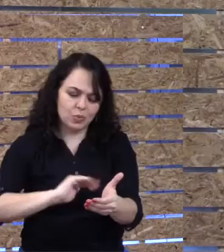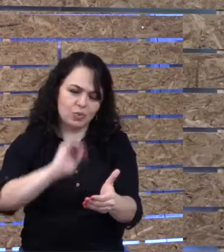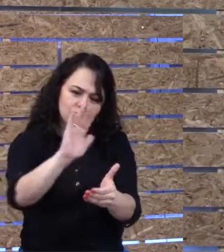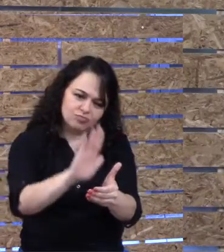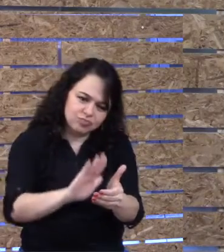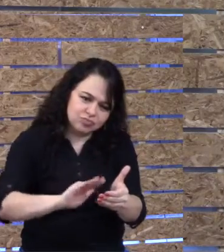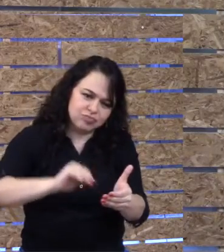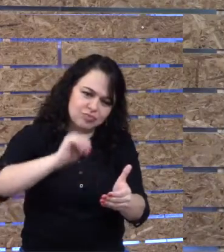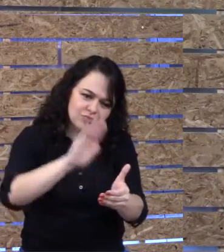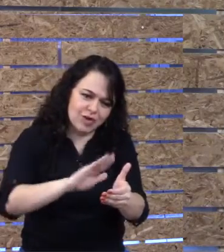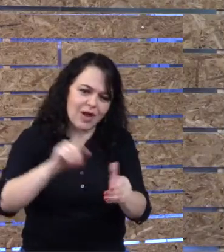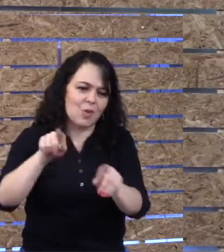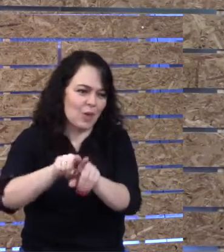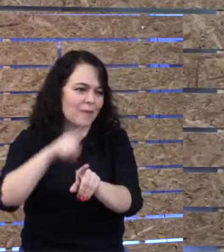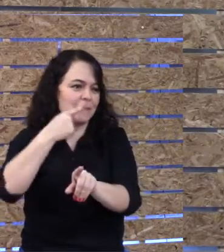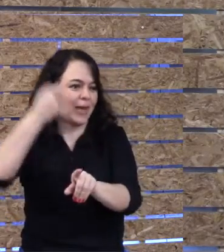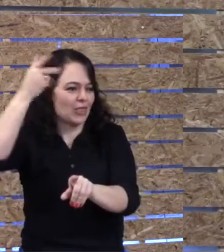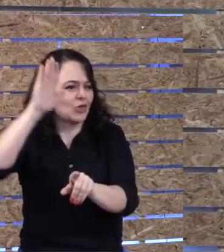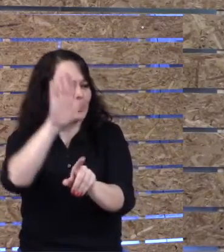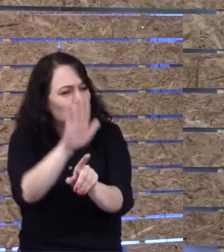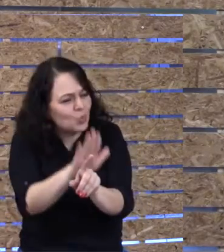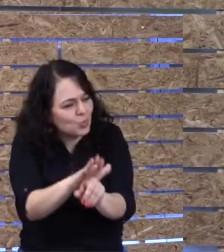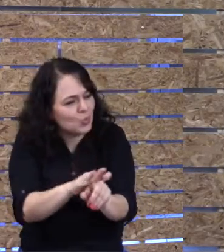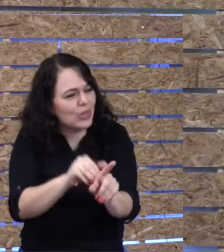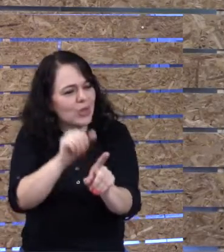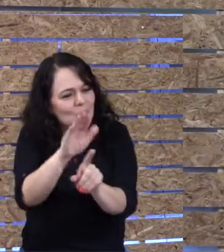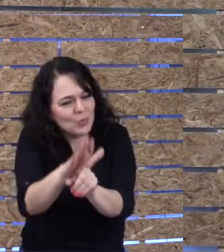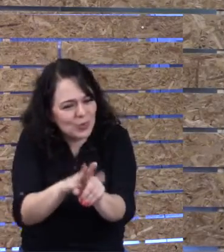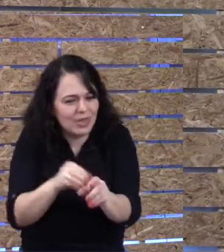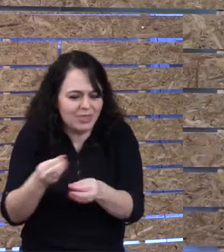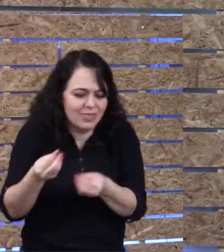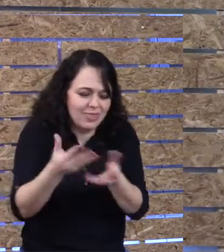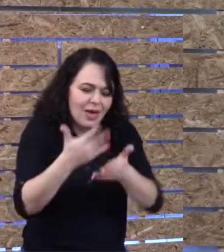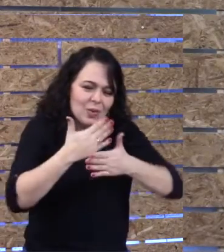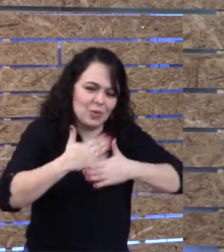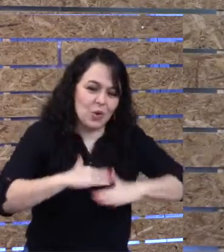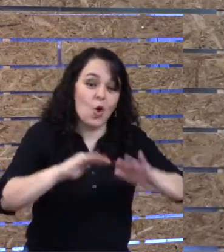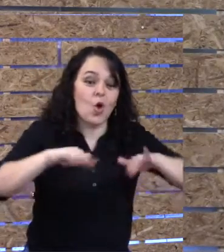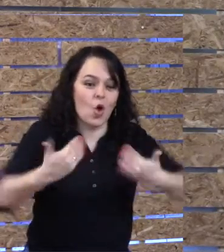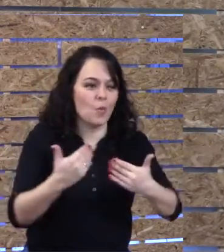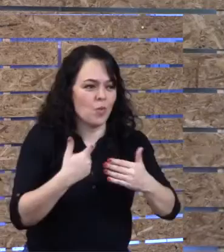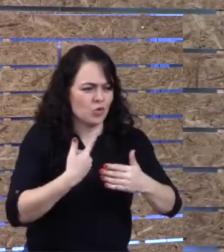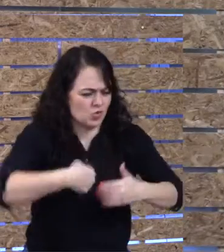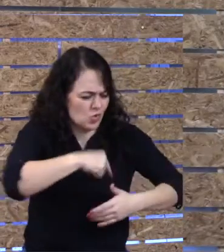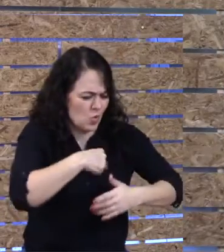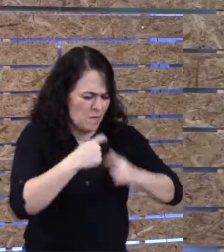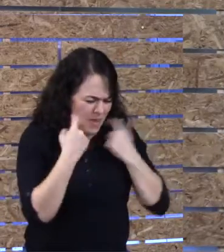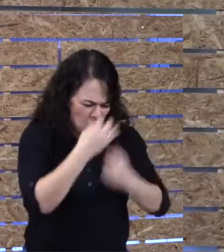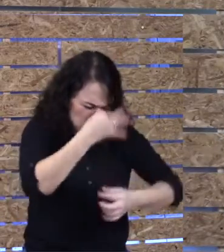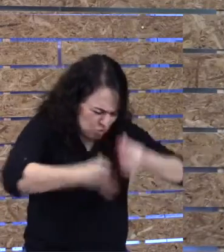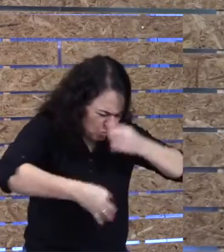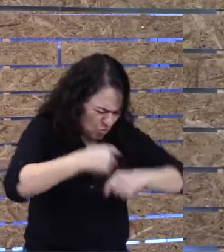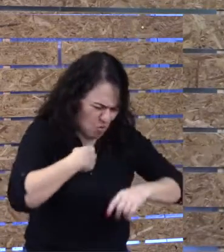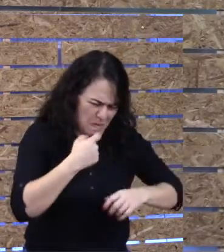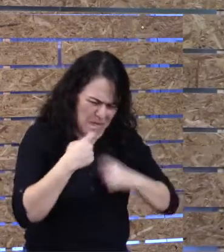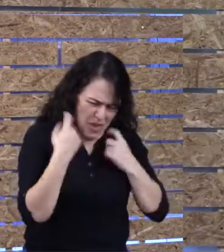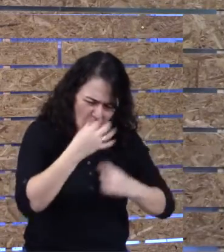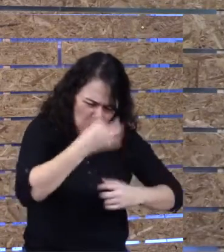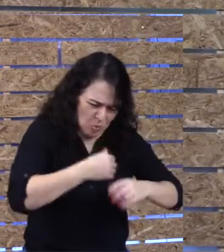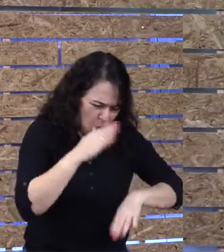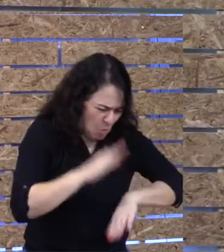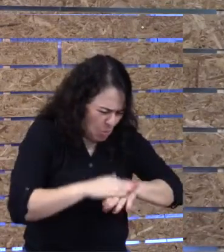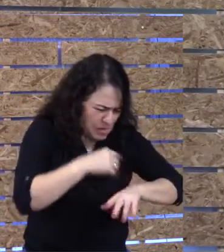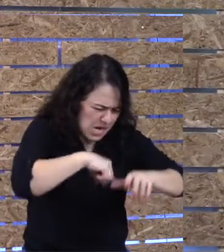mediante nuestro Señor Jesucristo proveyó el descanso de nuestras almas, de la culpa por nuestros pecados, y nos